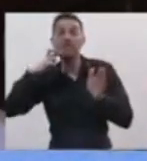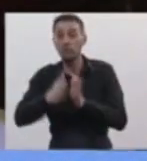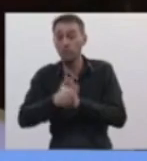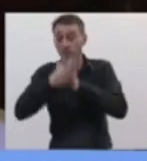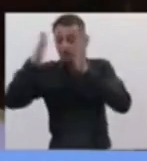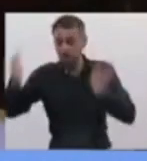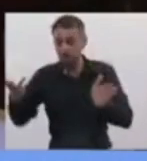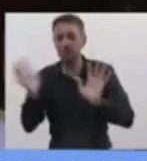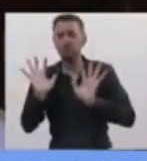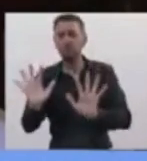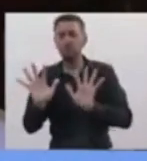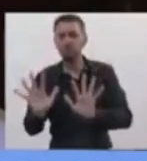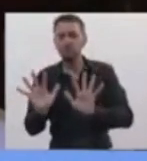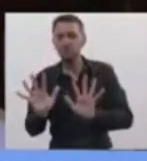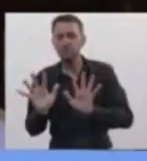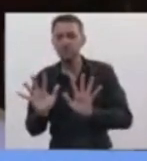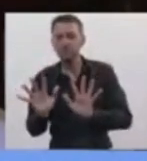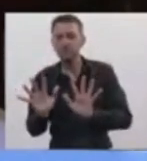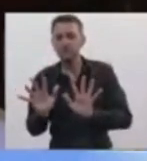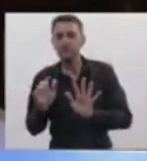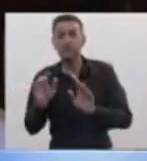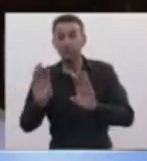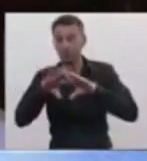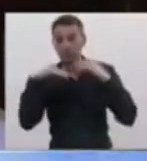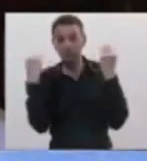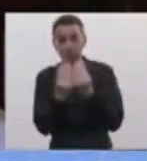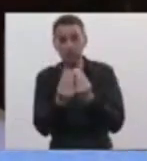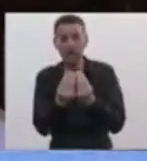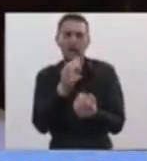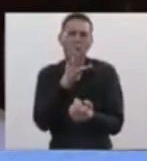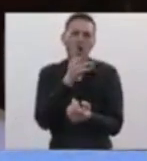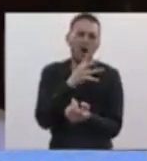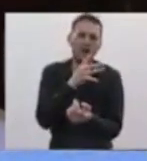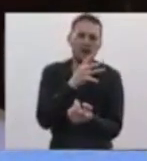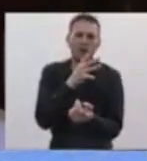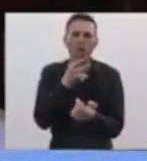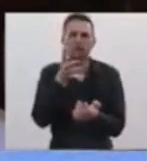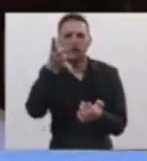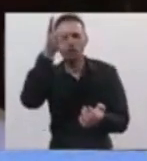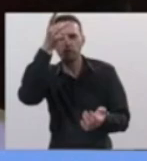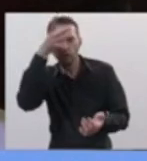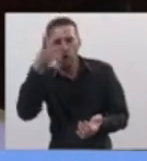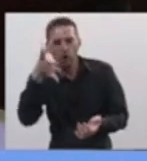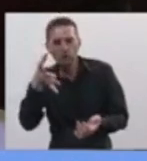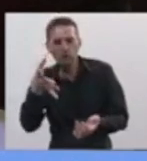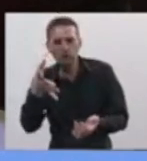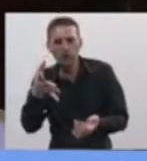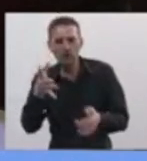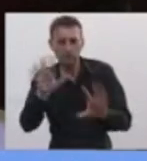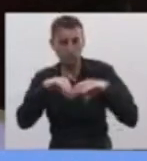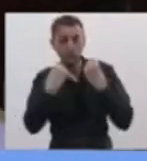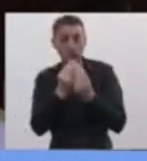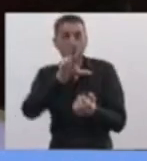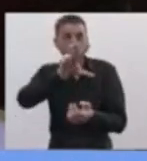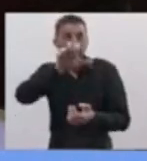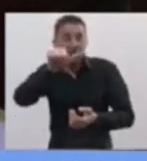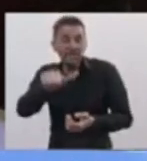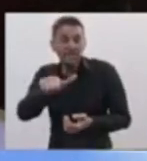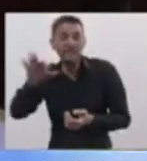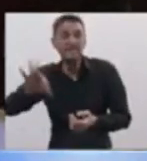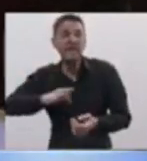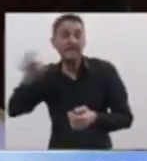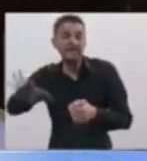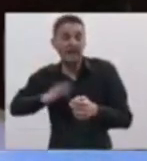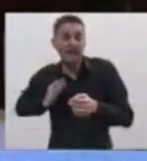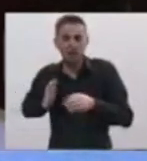entonces esos son 14 y 16 y 12 son 26 años de estancamiento del